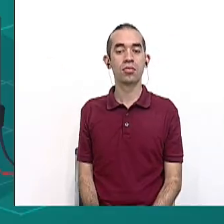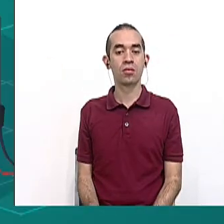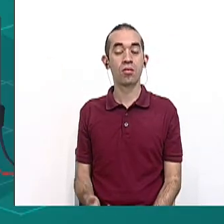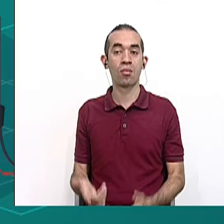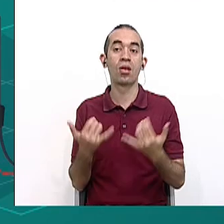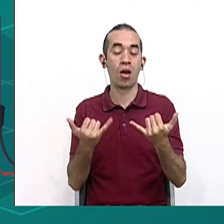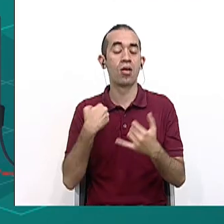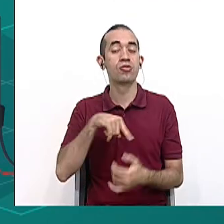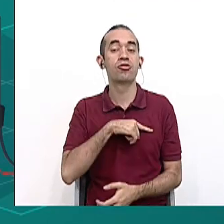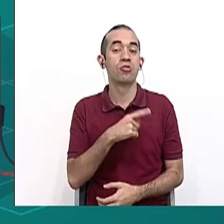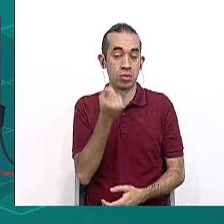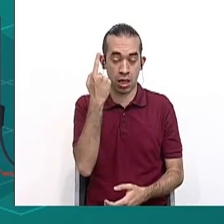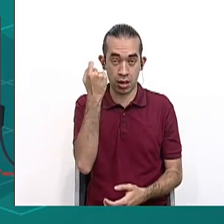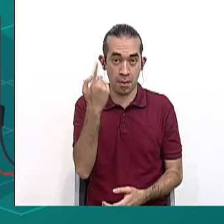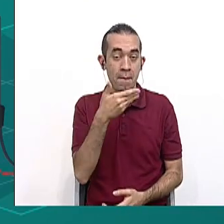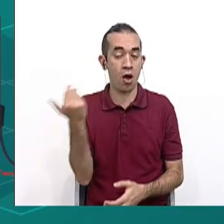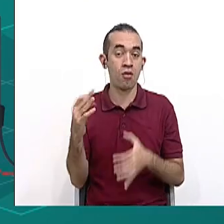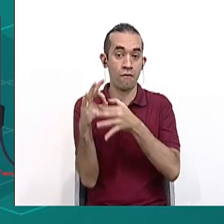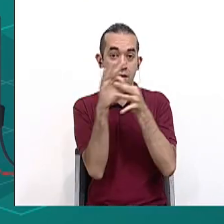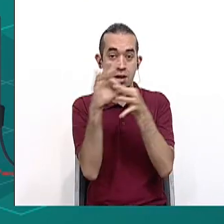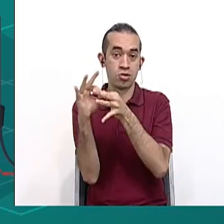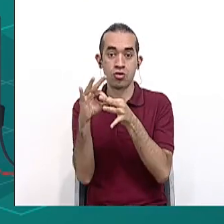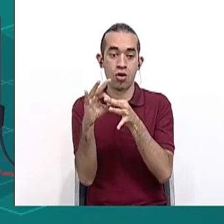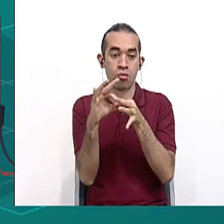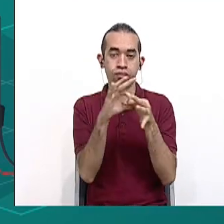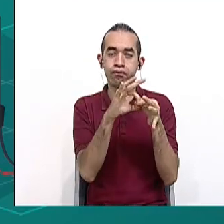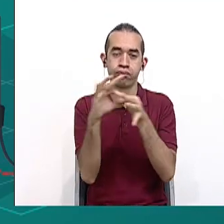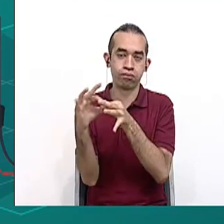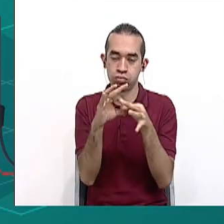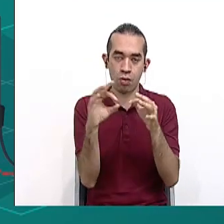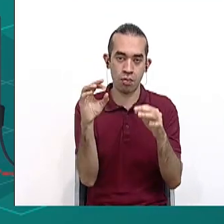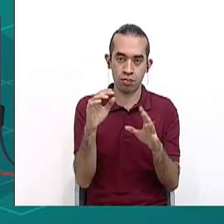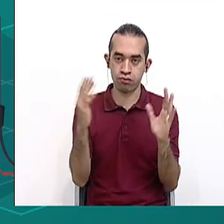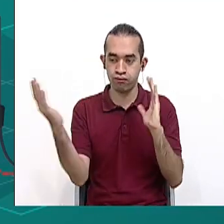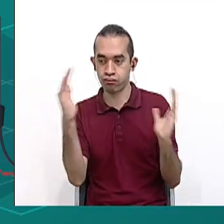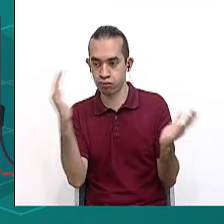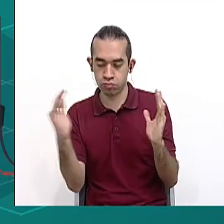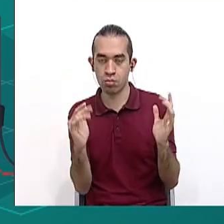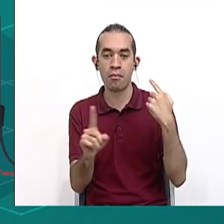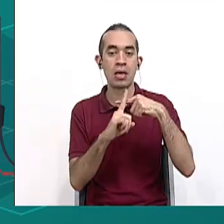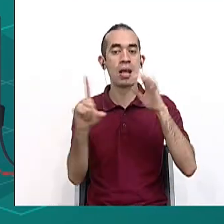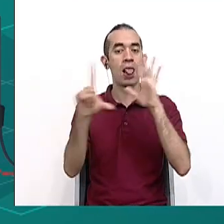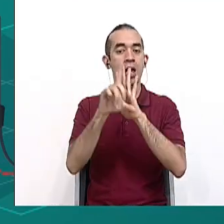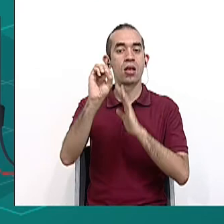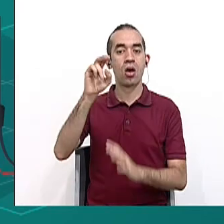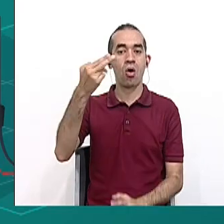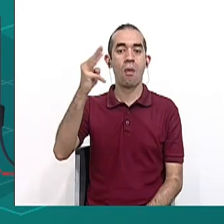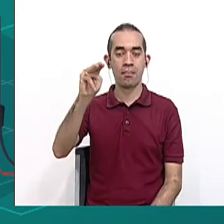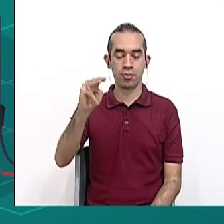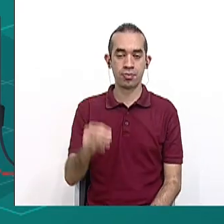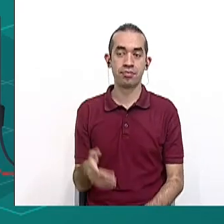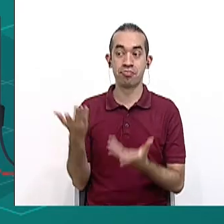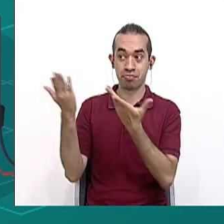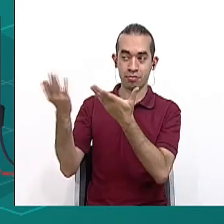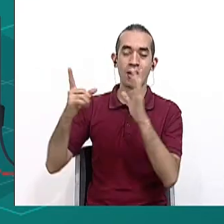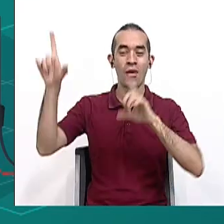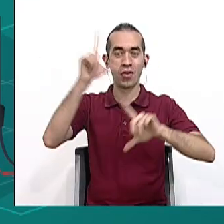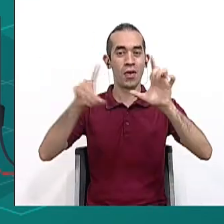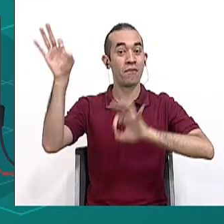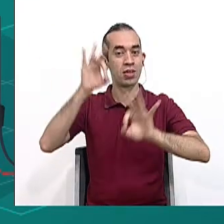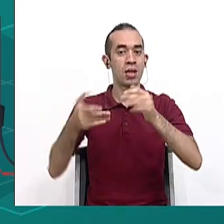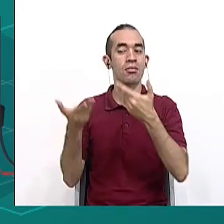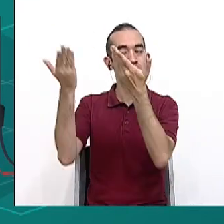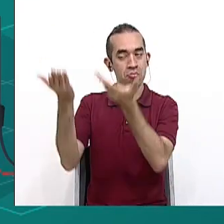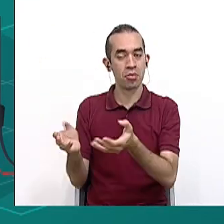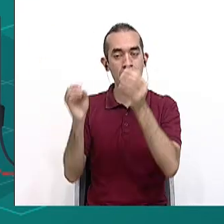comprender mejor esta relación de proporcionalidad y la ley de Ohm, desde el laboratorio de física, la